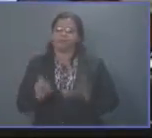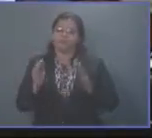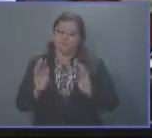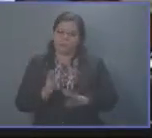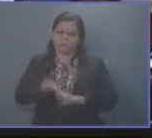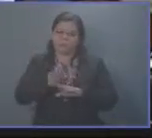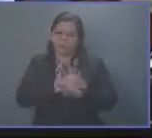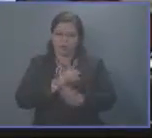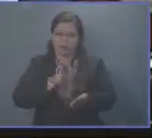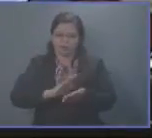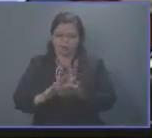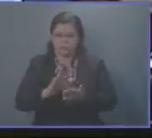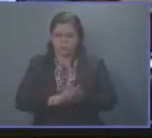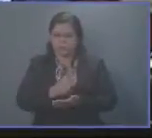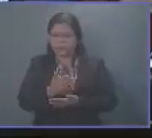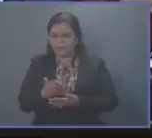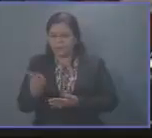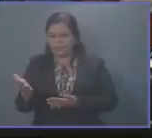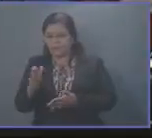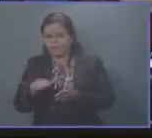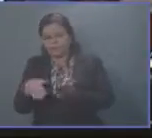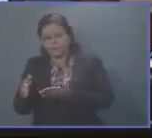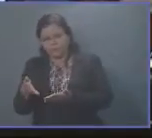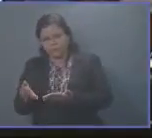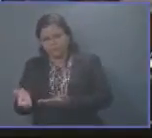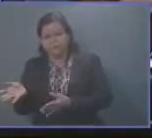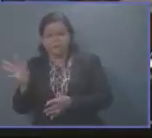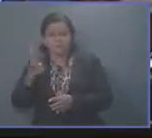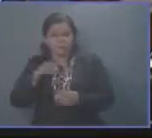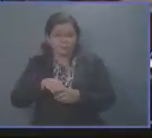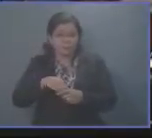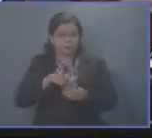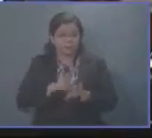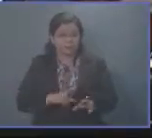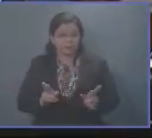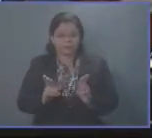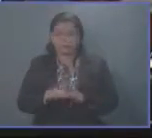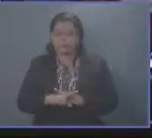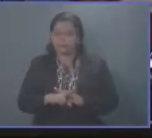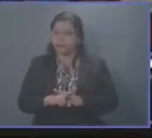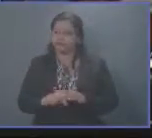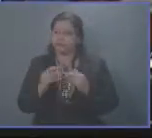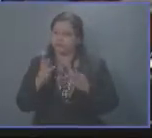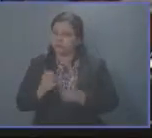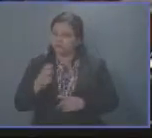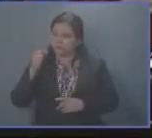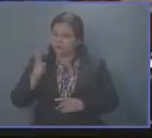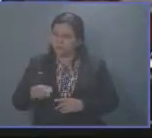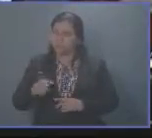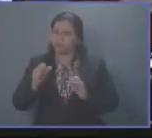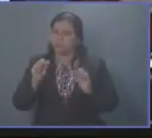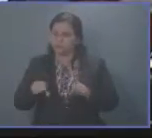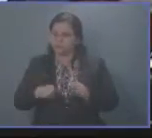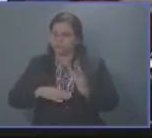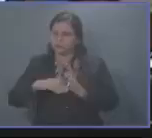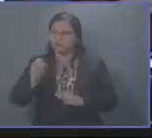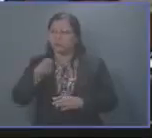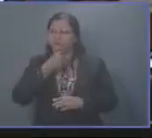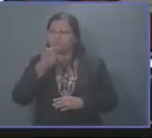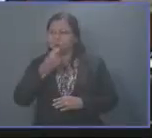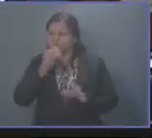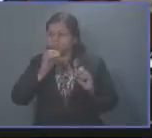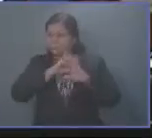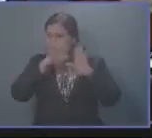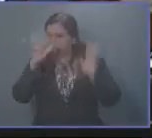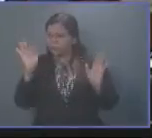adquirir bienes o servicios. Y es por eso que se incluyen reformas tendentes a obligar a que se propicie información clara y